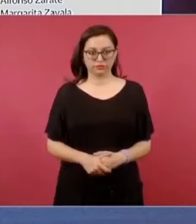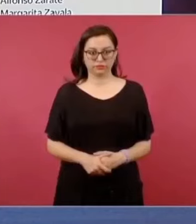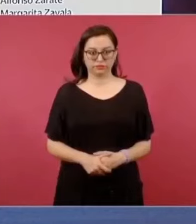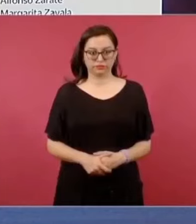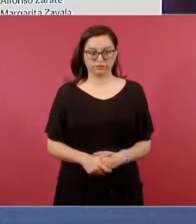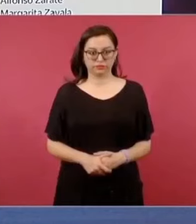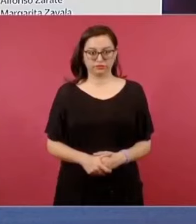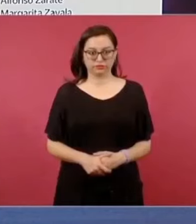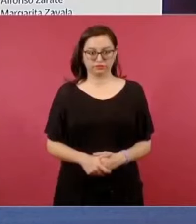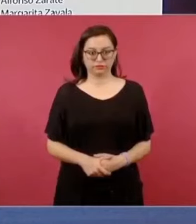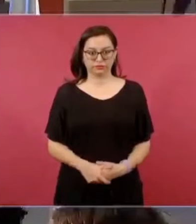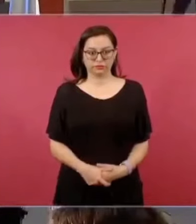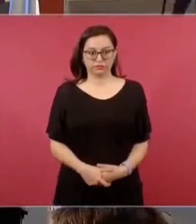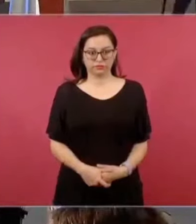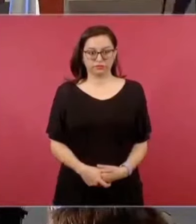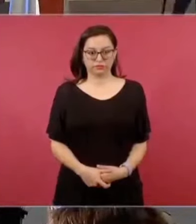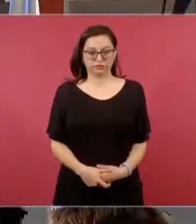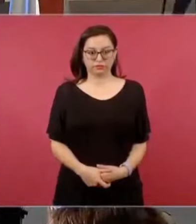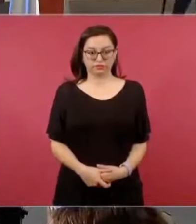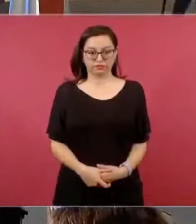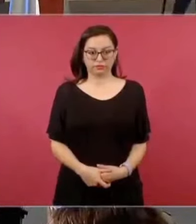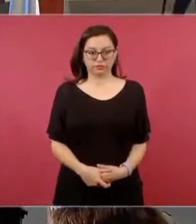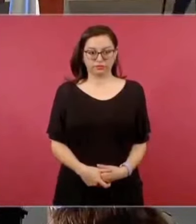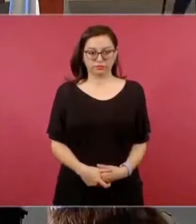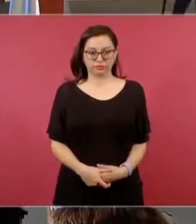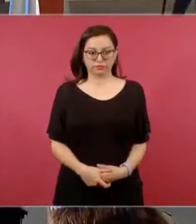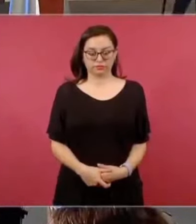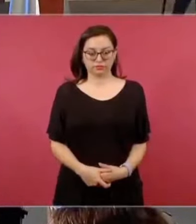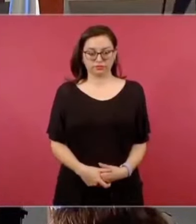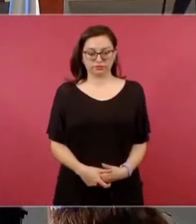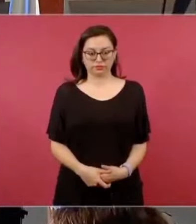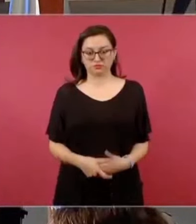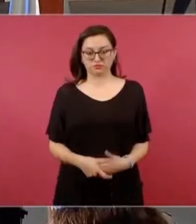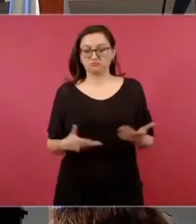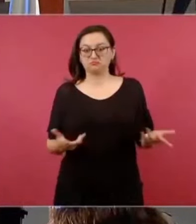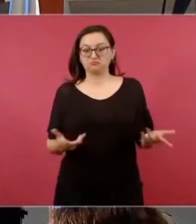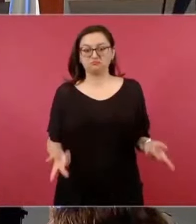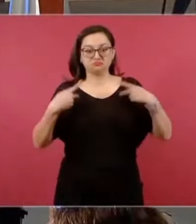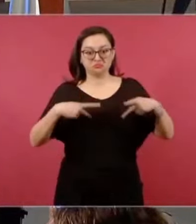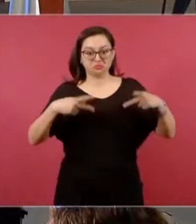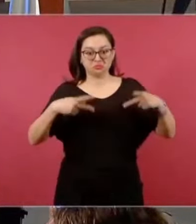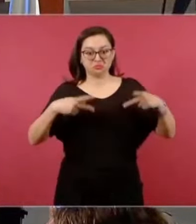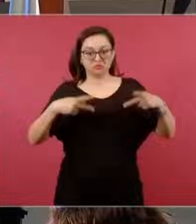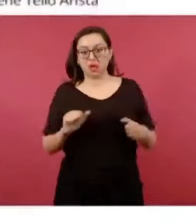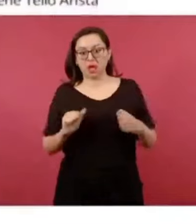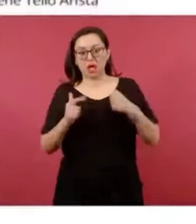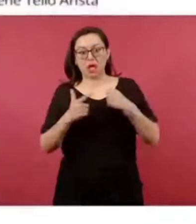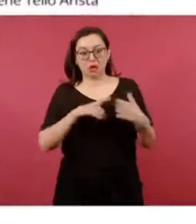no, pero estoy pensando a alguien que esté vinculado con nuestro movimiento.